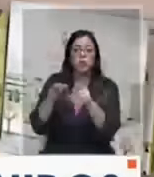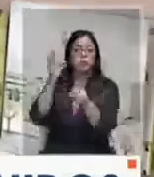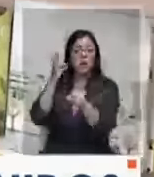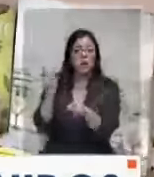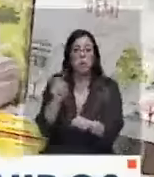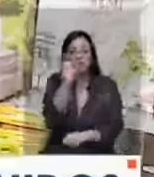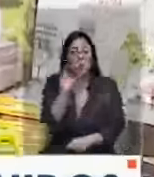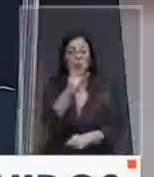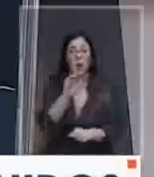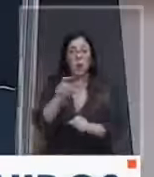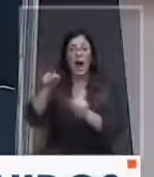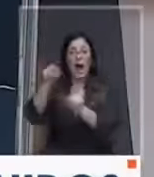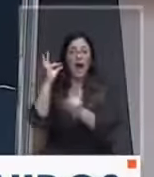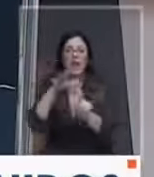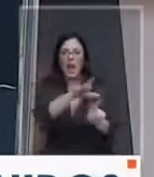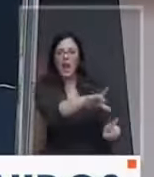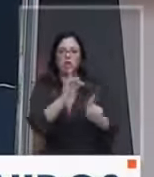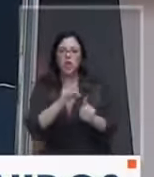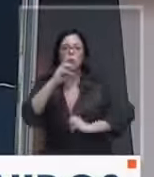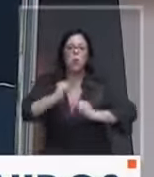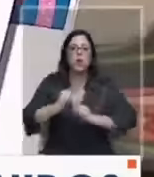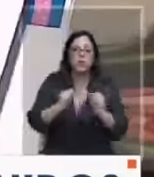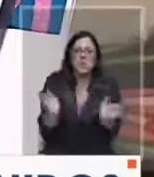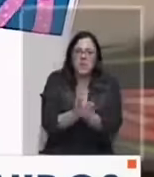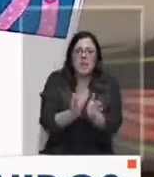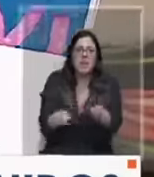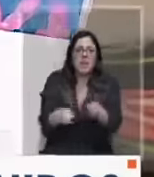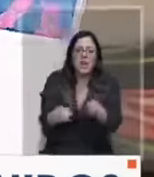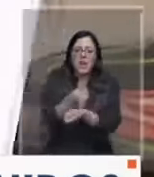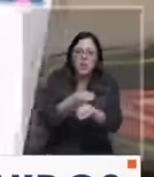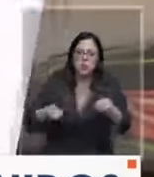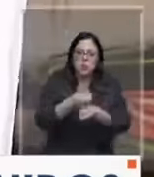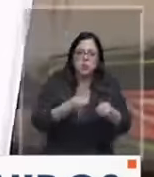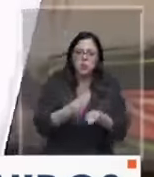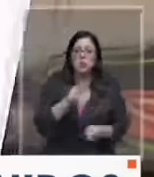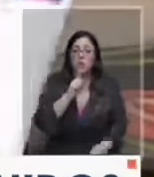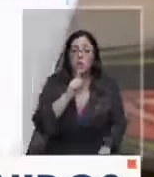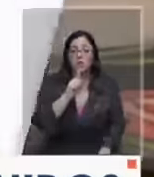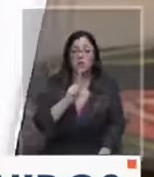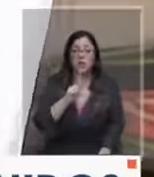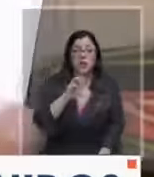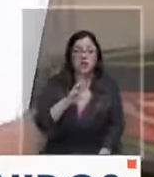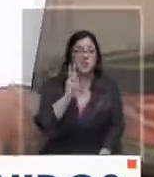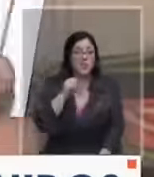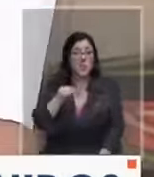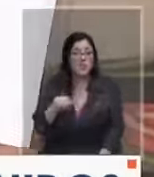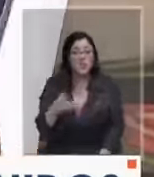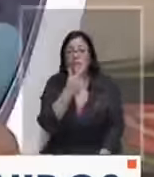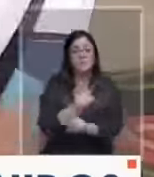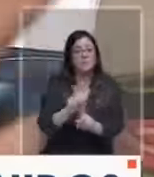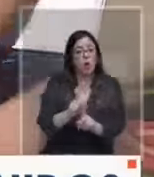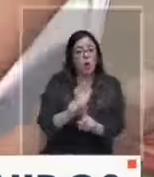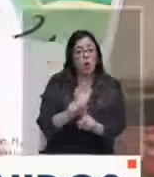la encontraron pequeña empresa que se abrió un mercado gigante y sin este tlc segur no hubiese sido tan fácil como